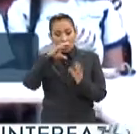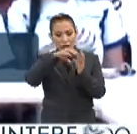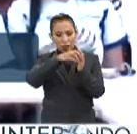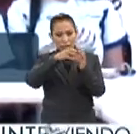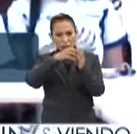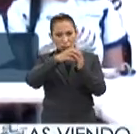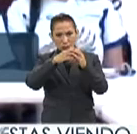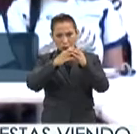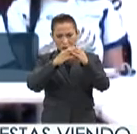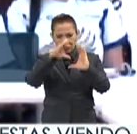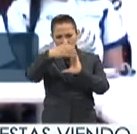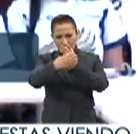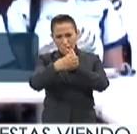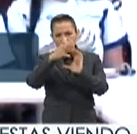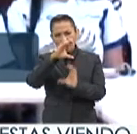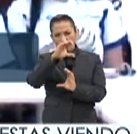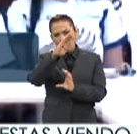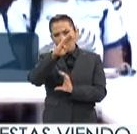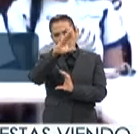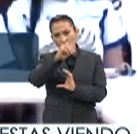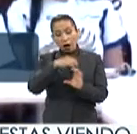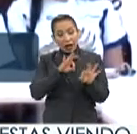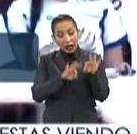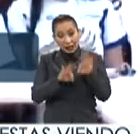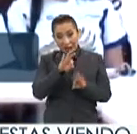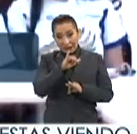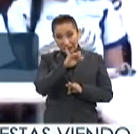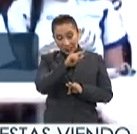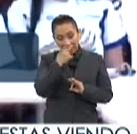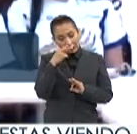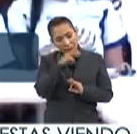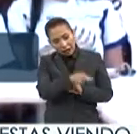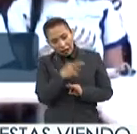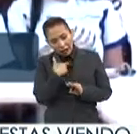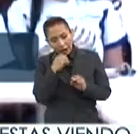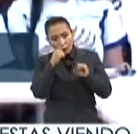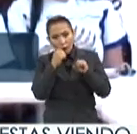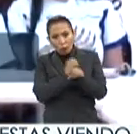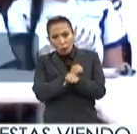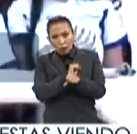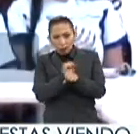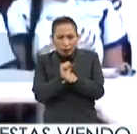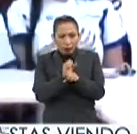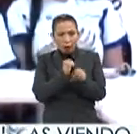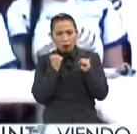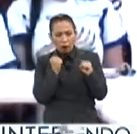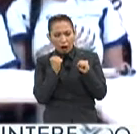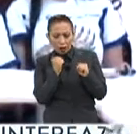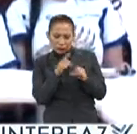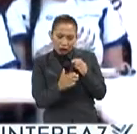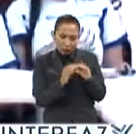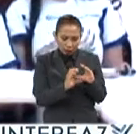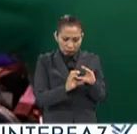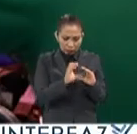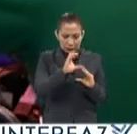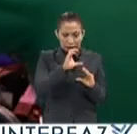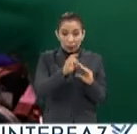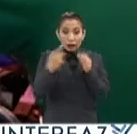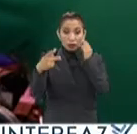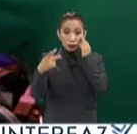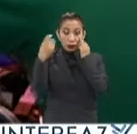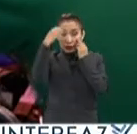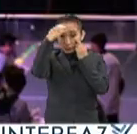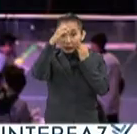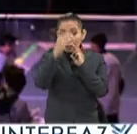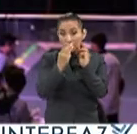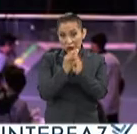de que poleas y pues en física aprendimos que las poleas ayudan a reducir la fuerza para subir algo, así que también sirvió mucho eso. Su experiencia en